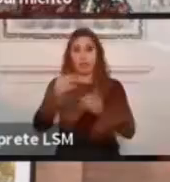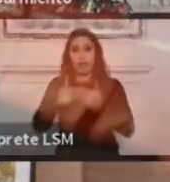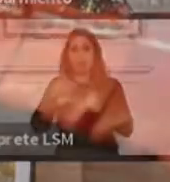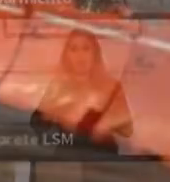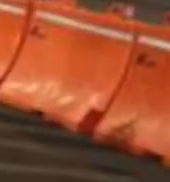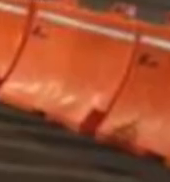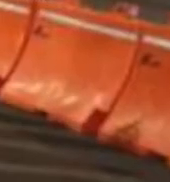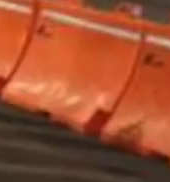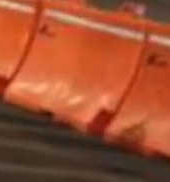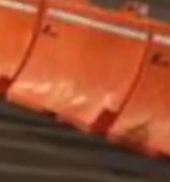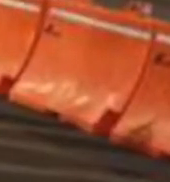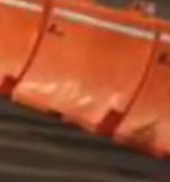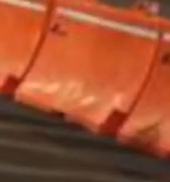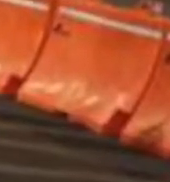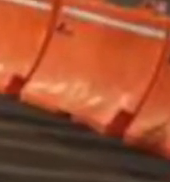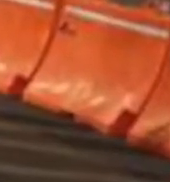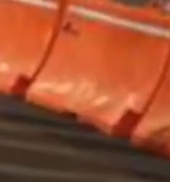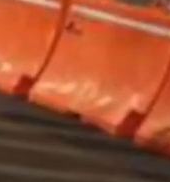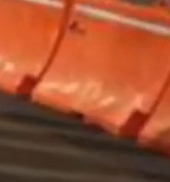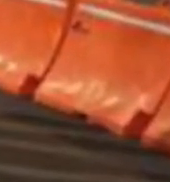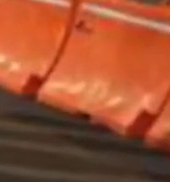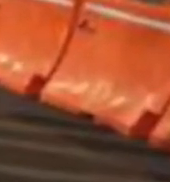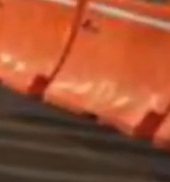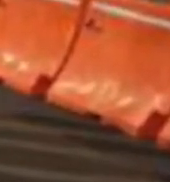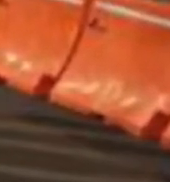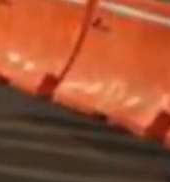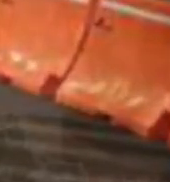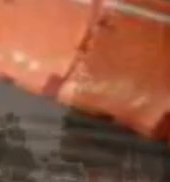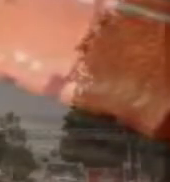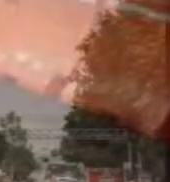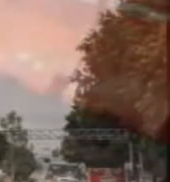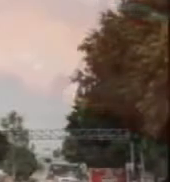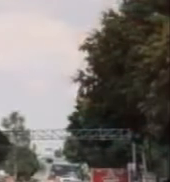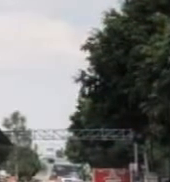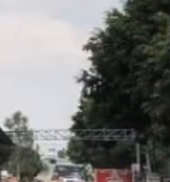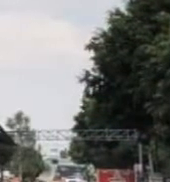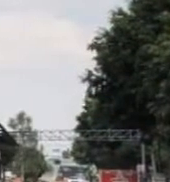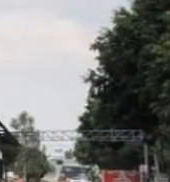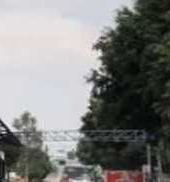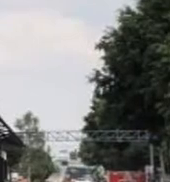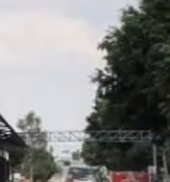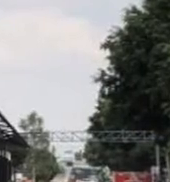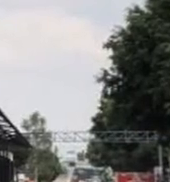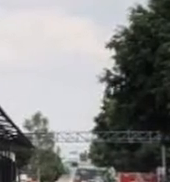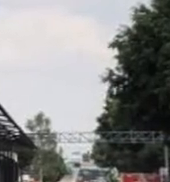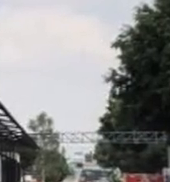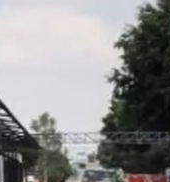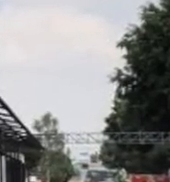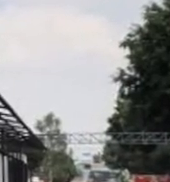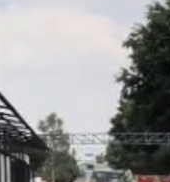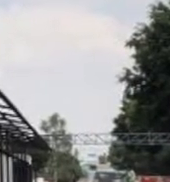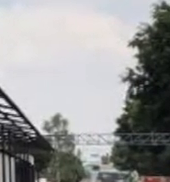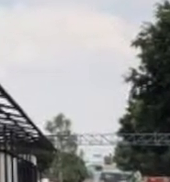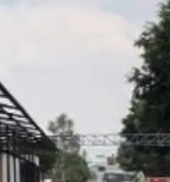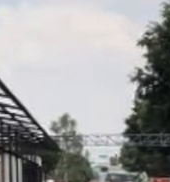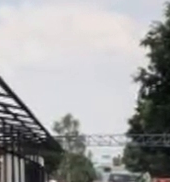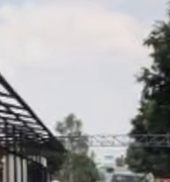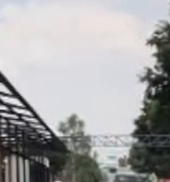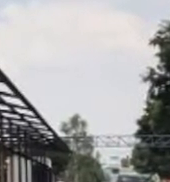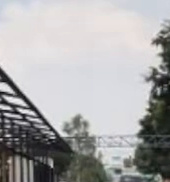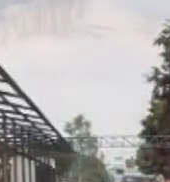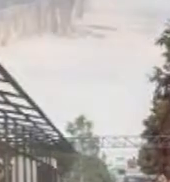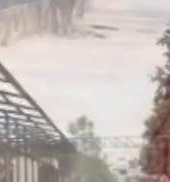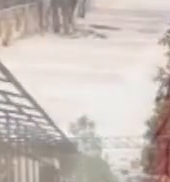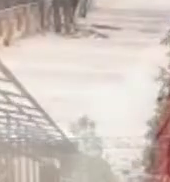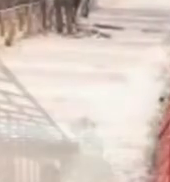oportunamente y no fueron tomados en cuenta ante el alto impacto que podrían significar estas obras en el contexto del respeto